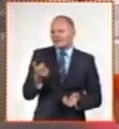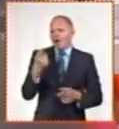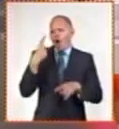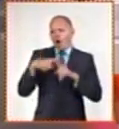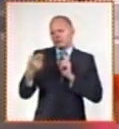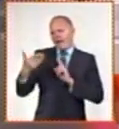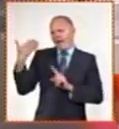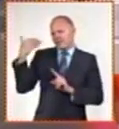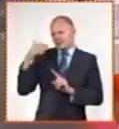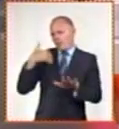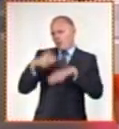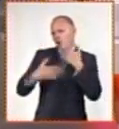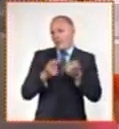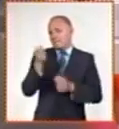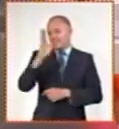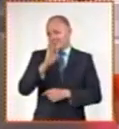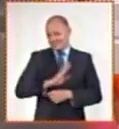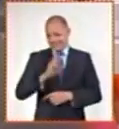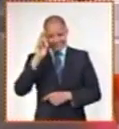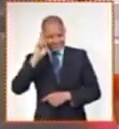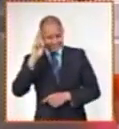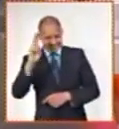Lula. Moro, el gran,